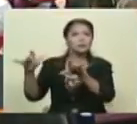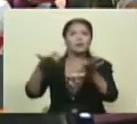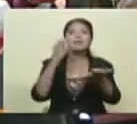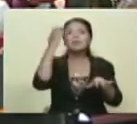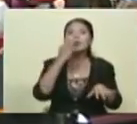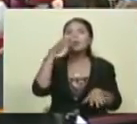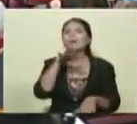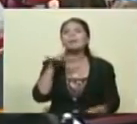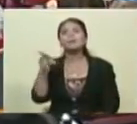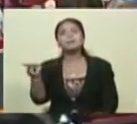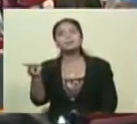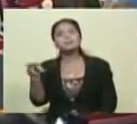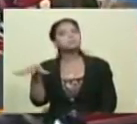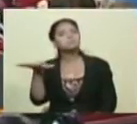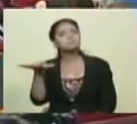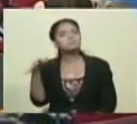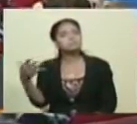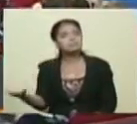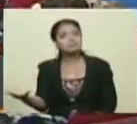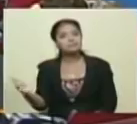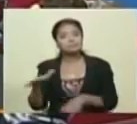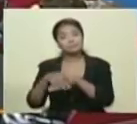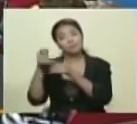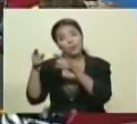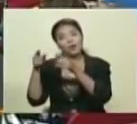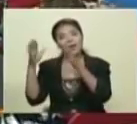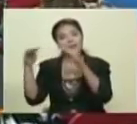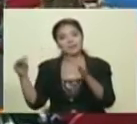viene? Por la puerta de Libia.